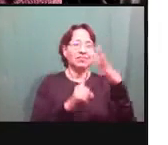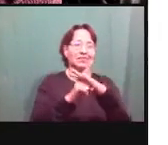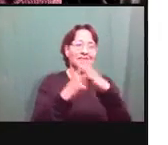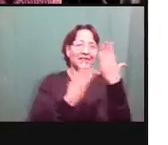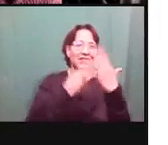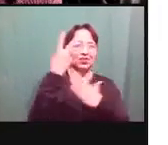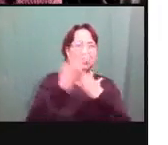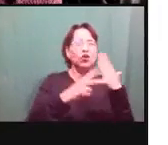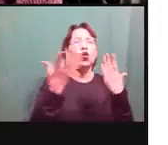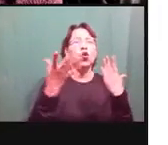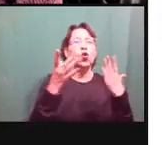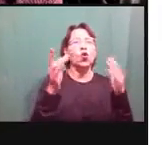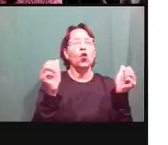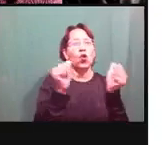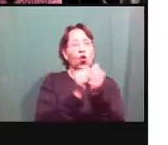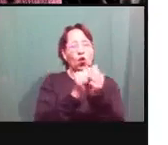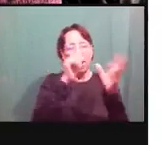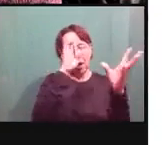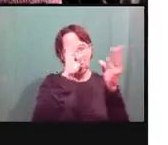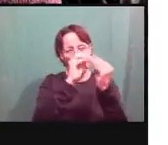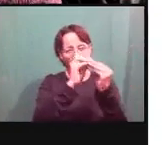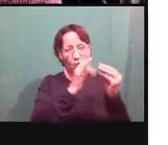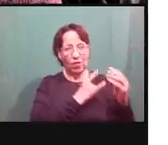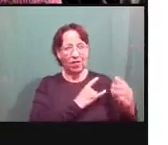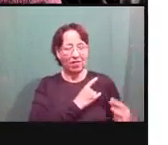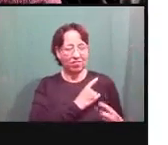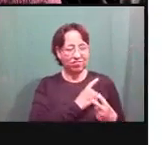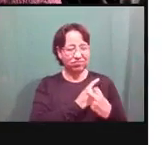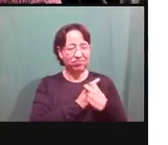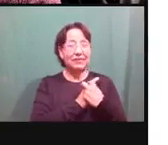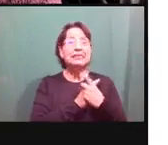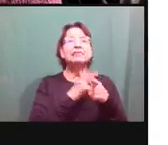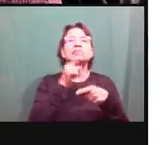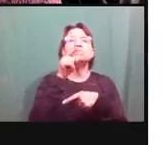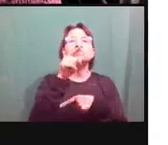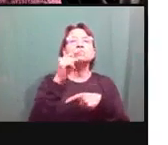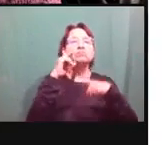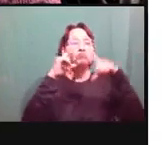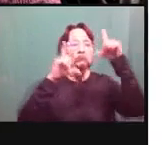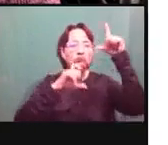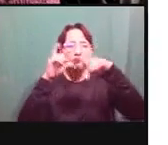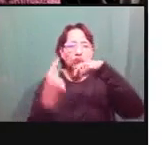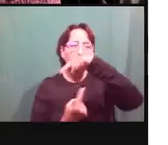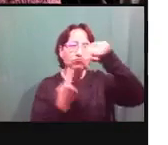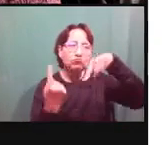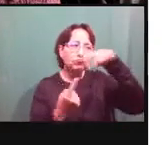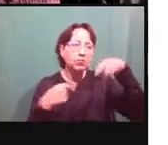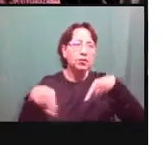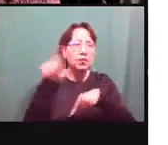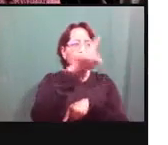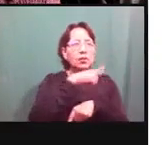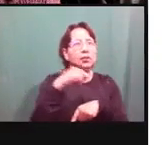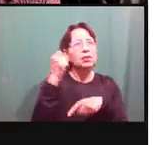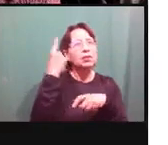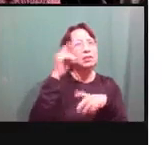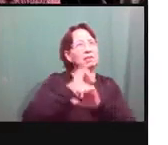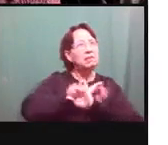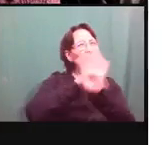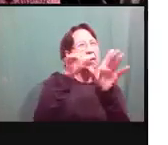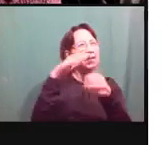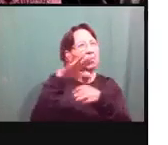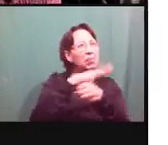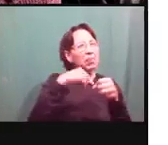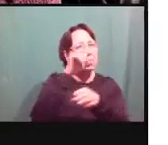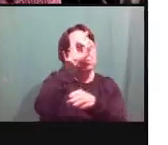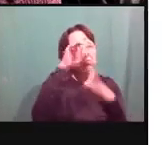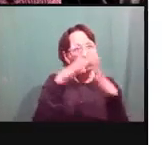del Externado que se llama Breaking Borders, un tour de turismo local, un poco para entender la historia del barrio Egipto,